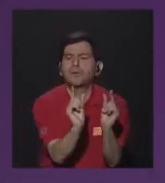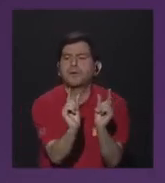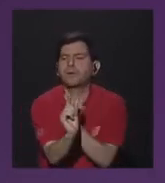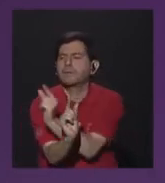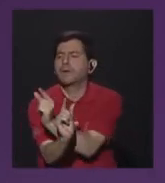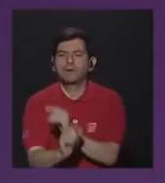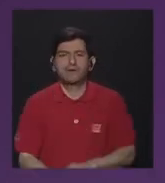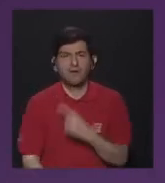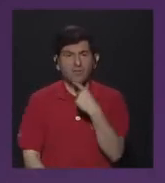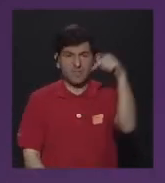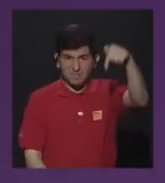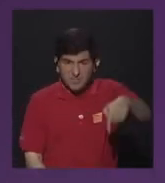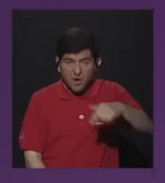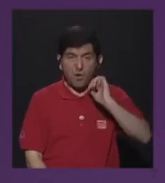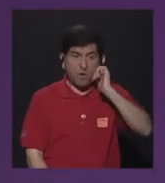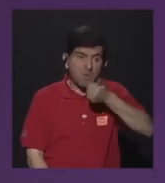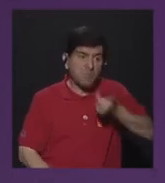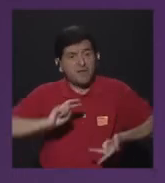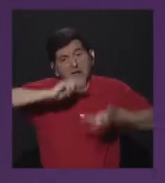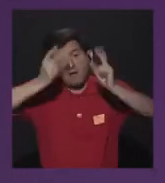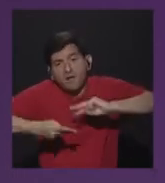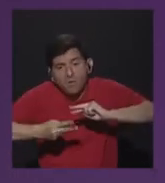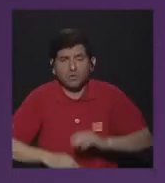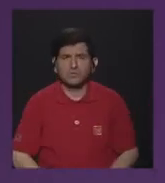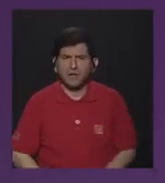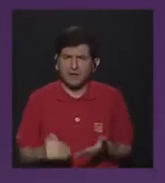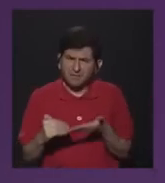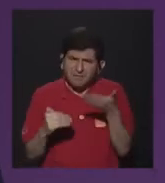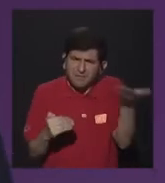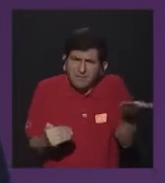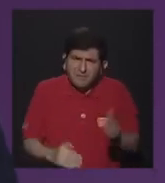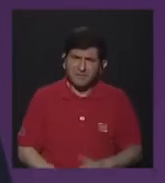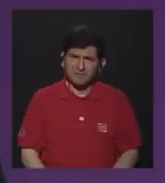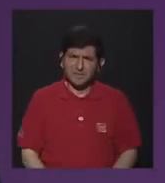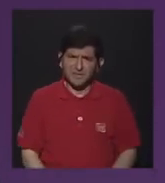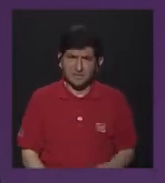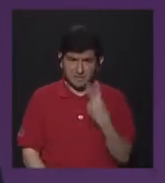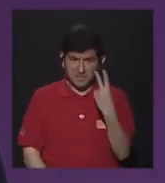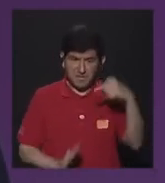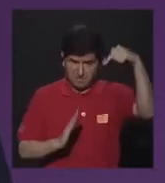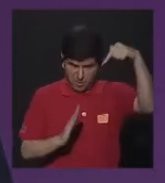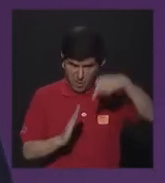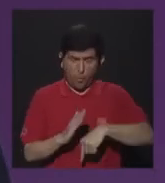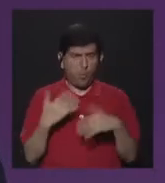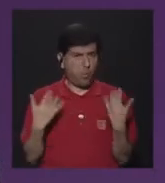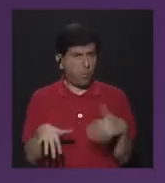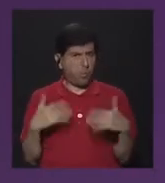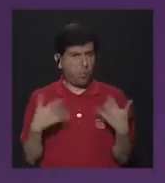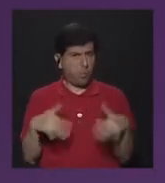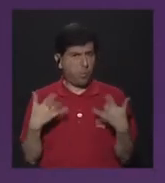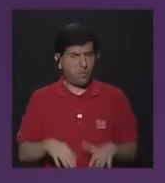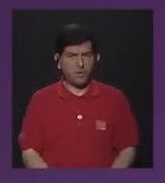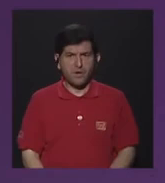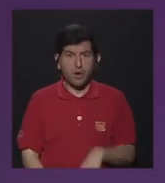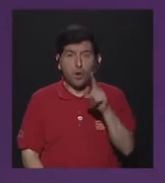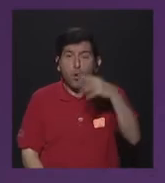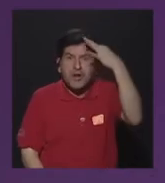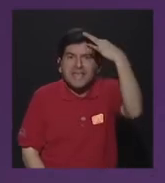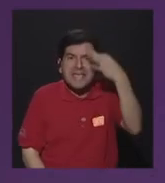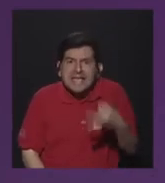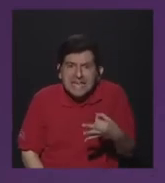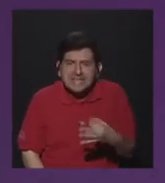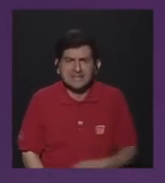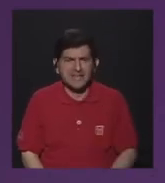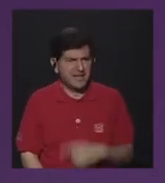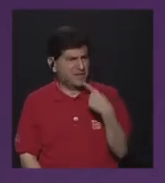y lo que nos dicen hoy mañana se contradicen y hay una serie de cosas y la gravedad del asunto o sea emitir un criterio